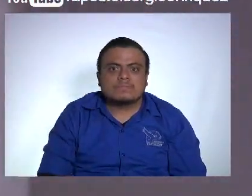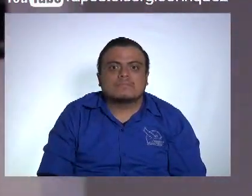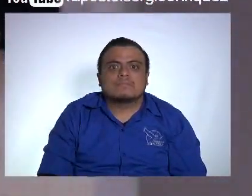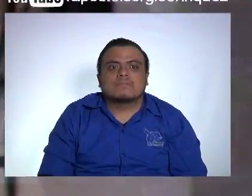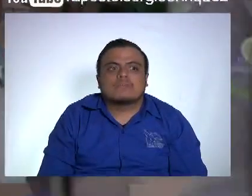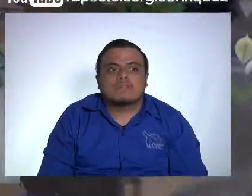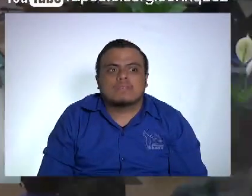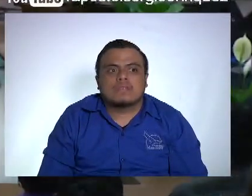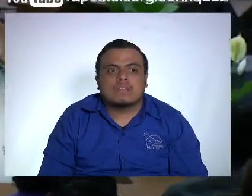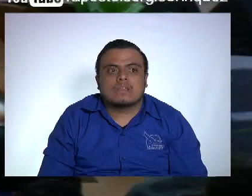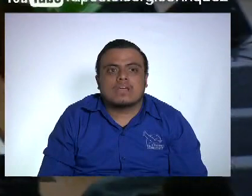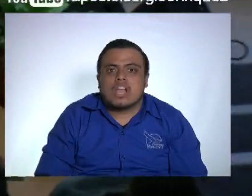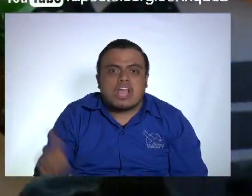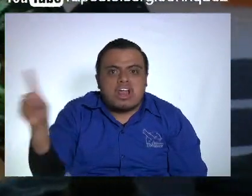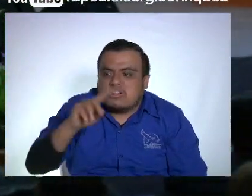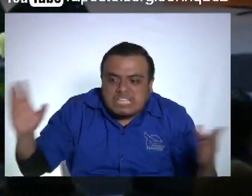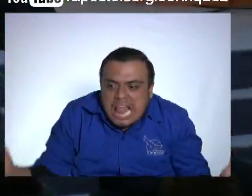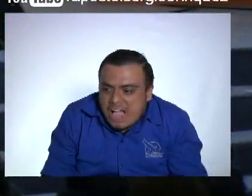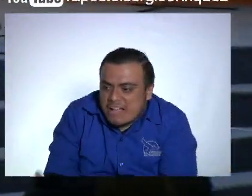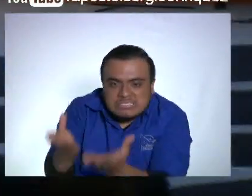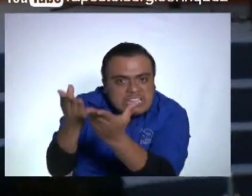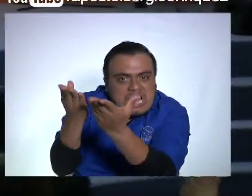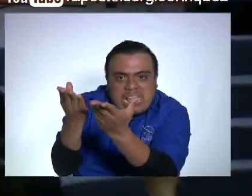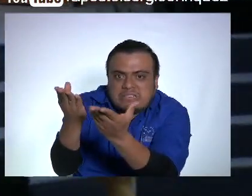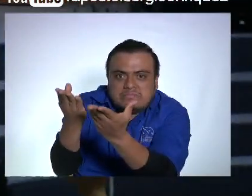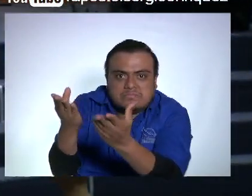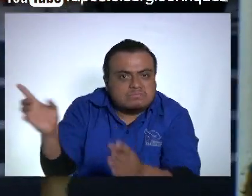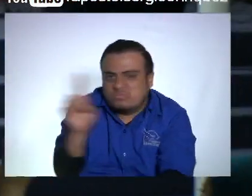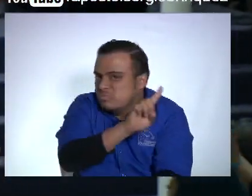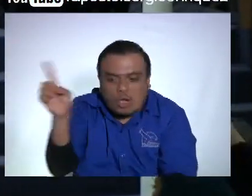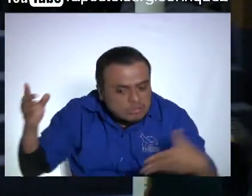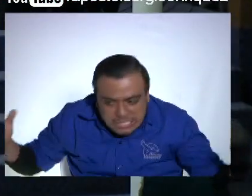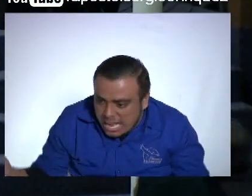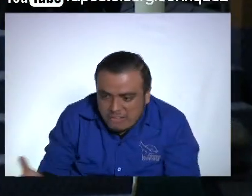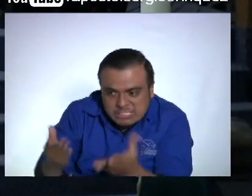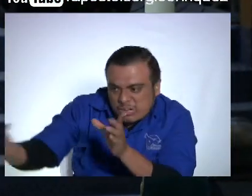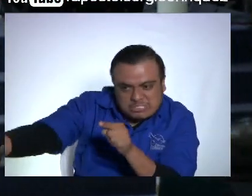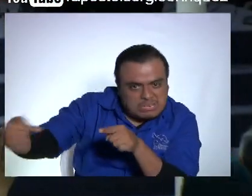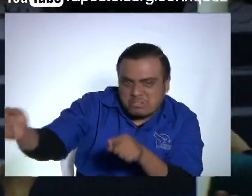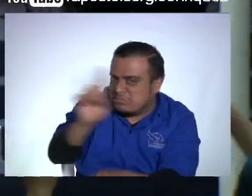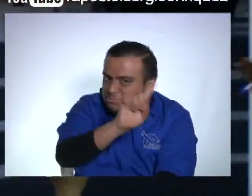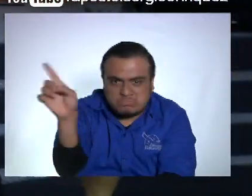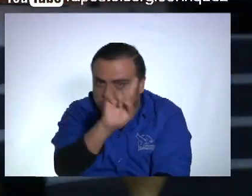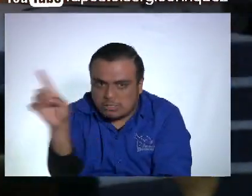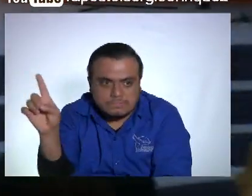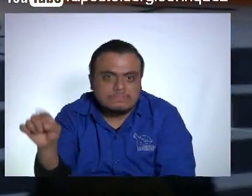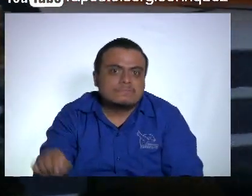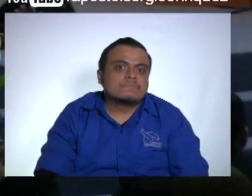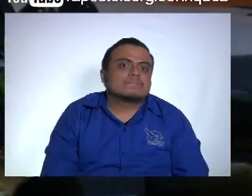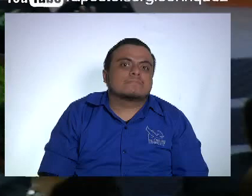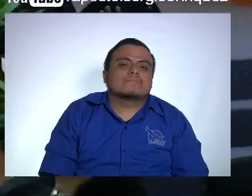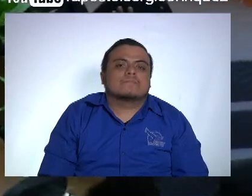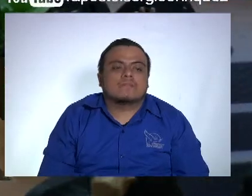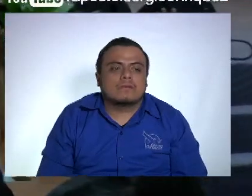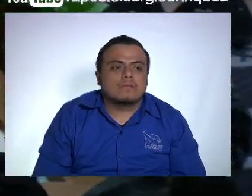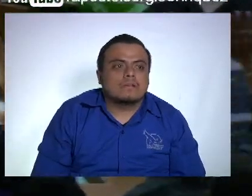Hermano, no se levantarán más tus enemigos, no se levantarán más tus enemigos, hermano y